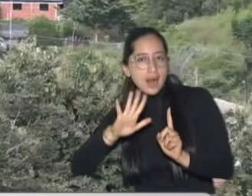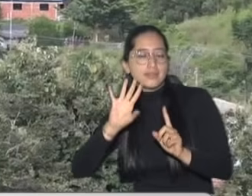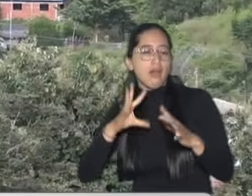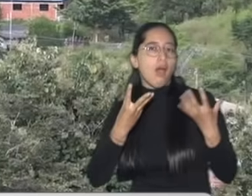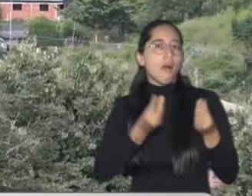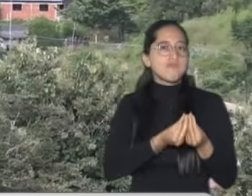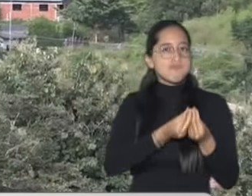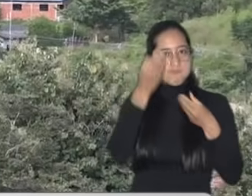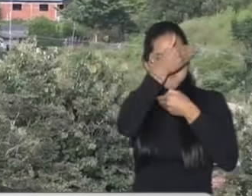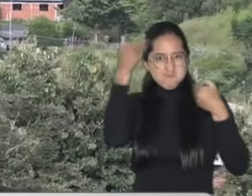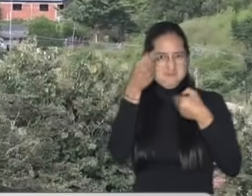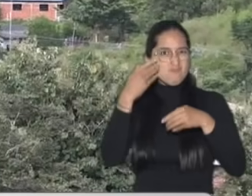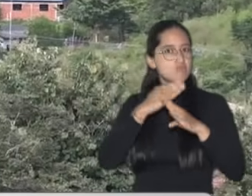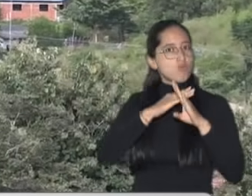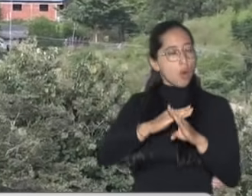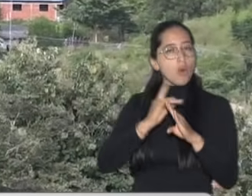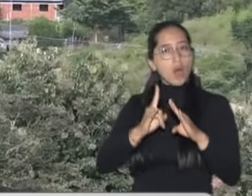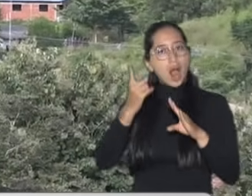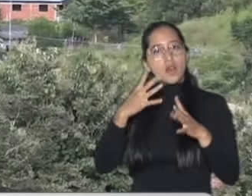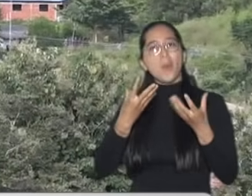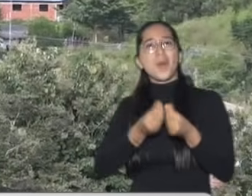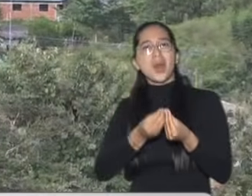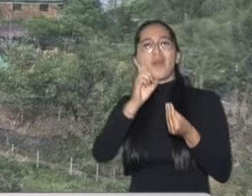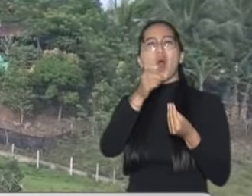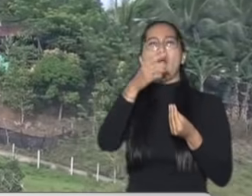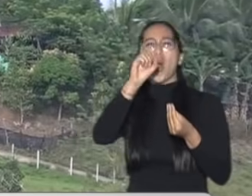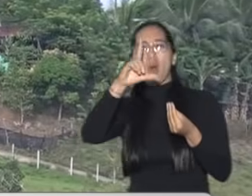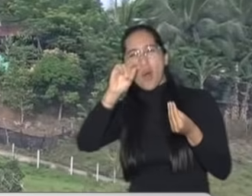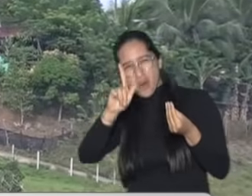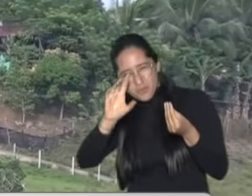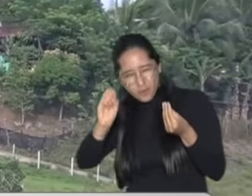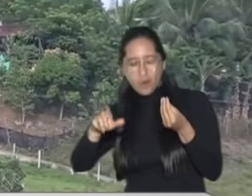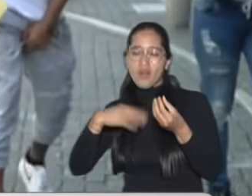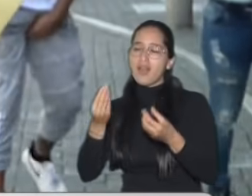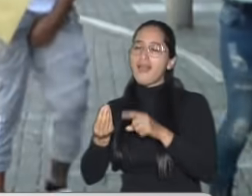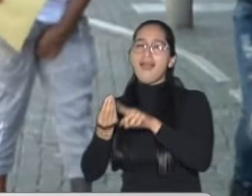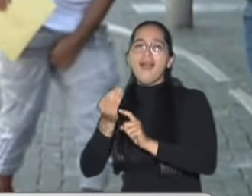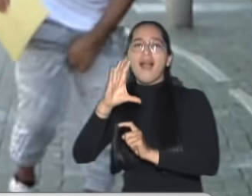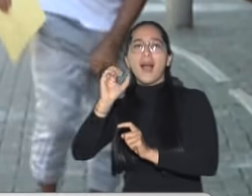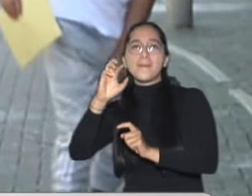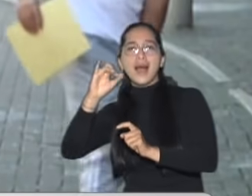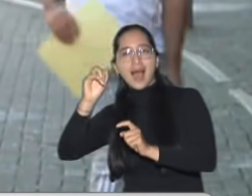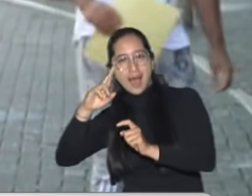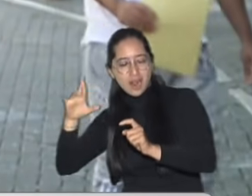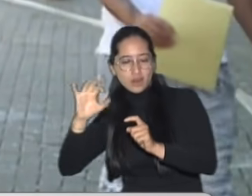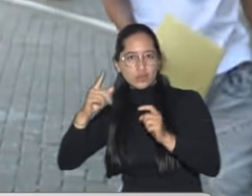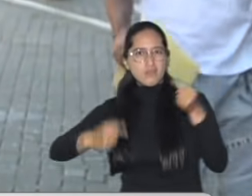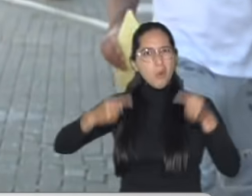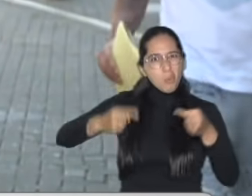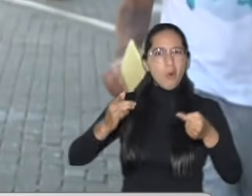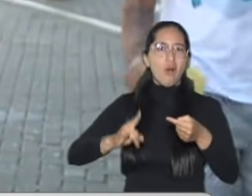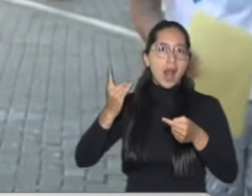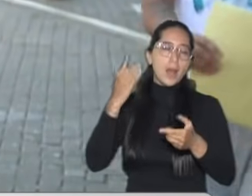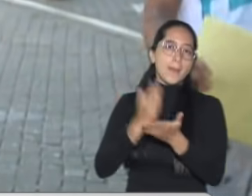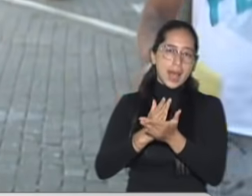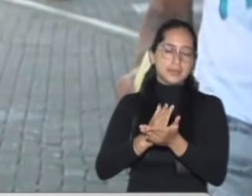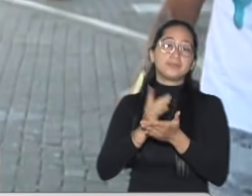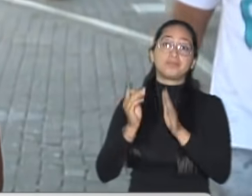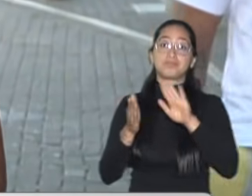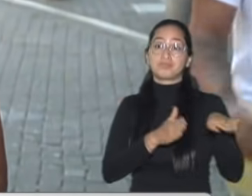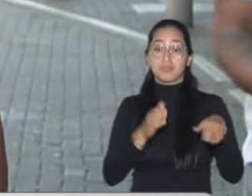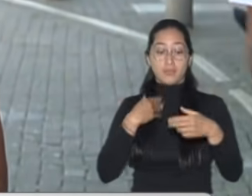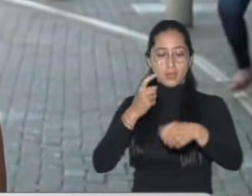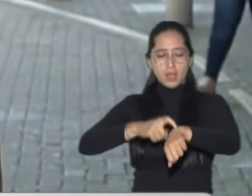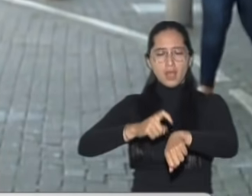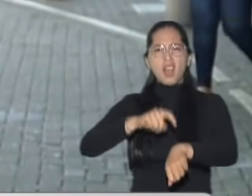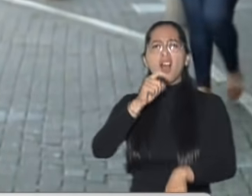tienen confrontaciones allá, como el Clan del Golfo y los Caparros. Y en otras noticias del departamento de Antioquia, a las 11 y 19 de la mañana,